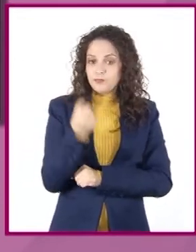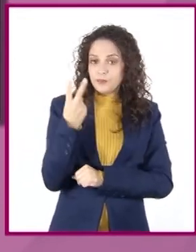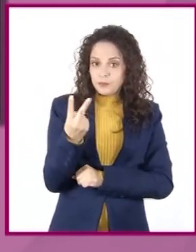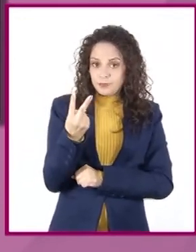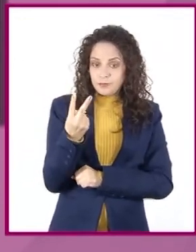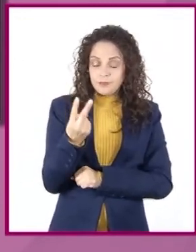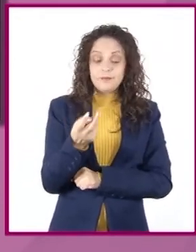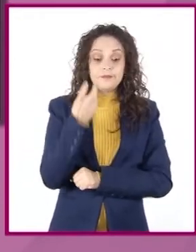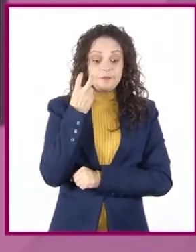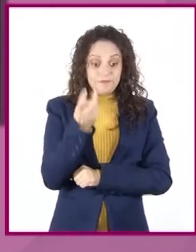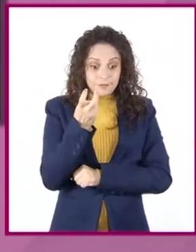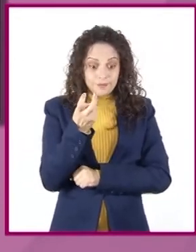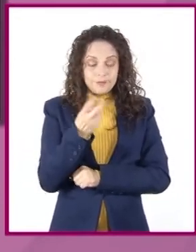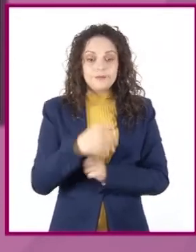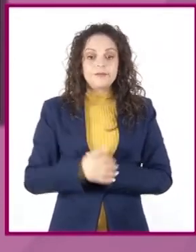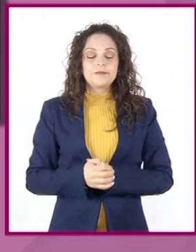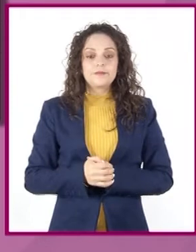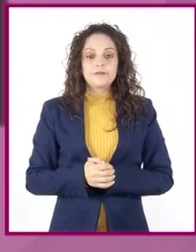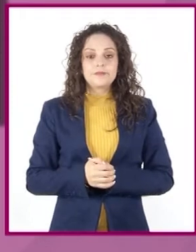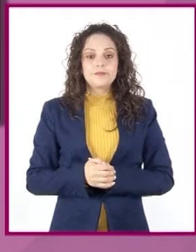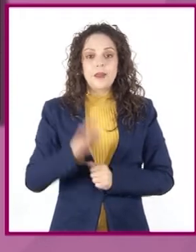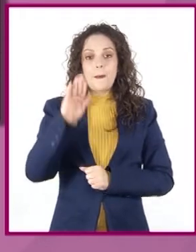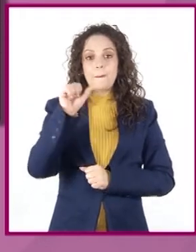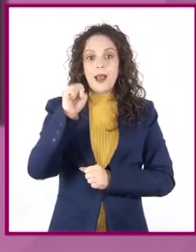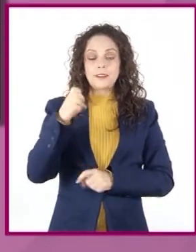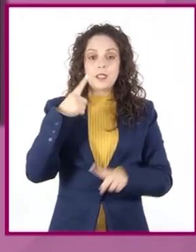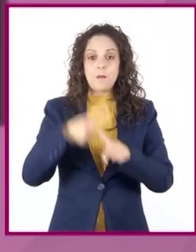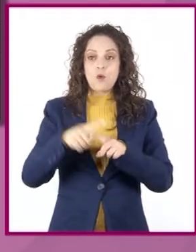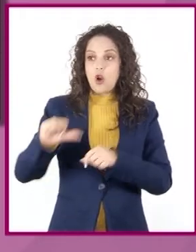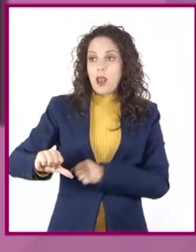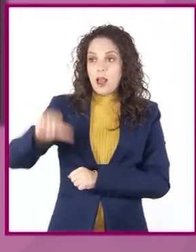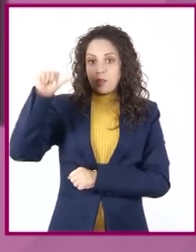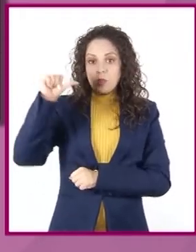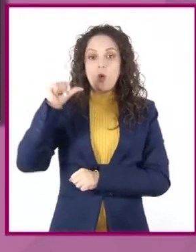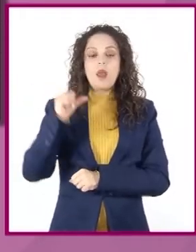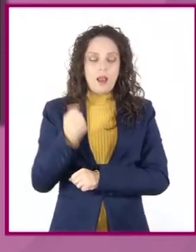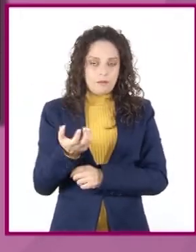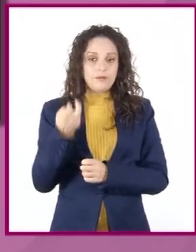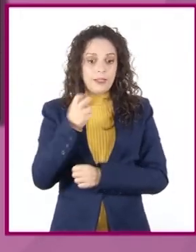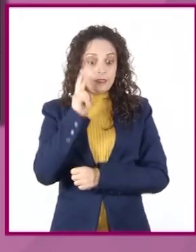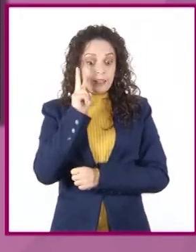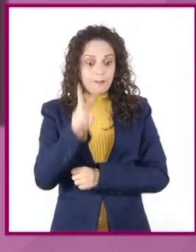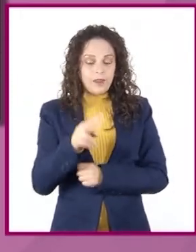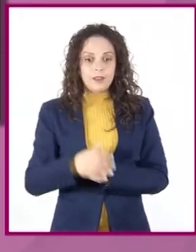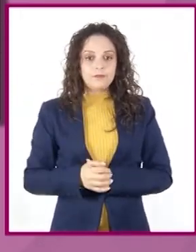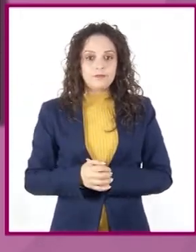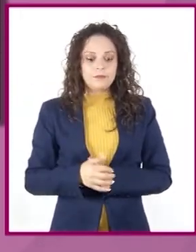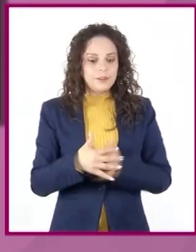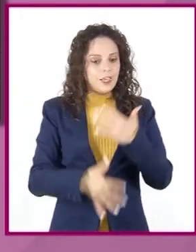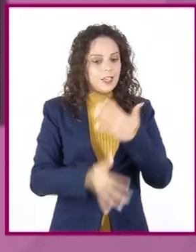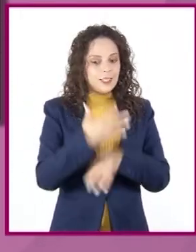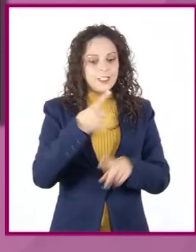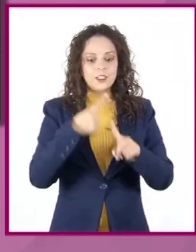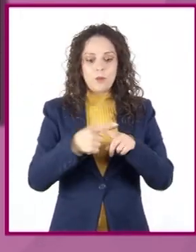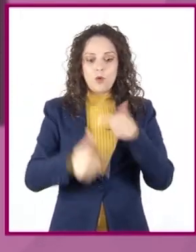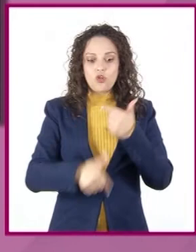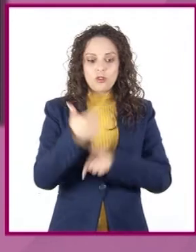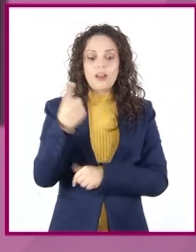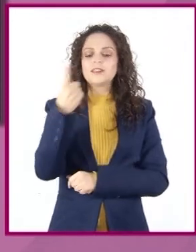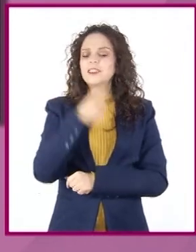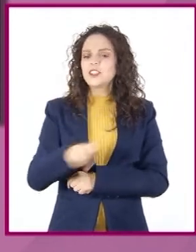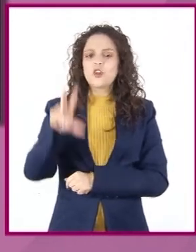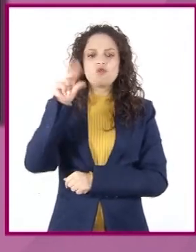Multipliquemos el área de la base por la altura del prisma. En efecto, es el mismo resultado,